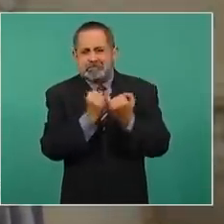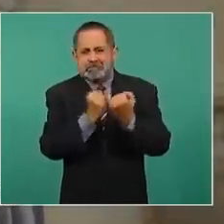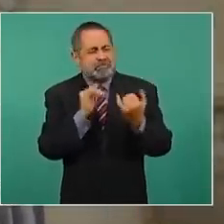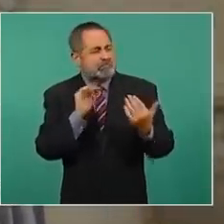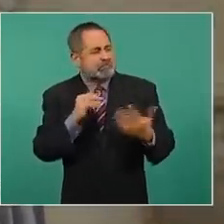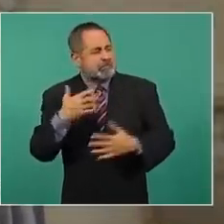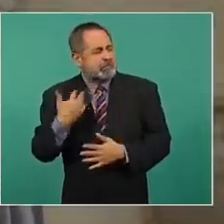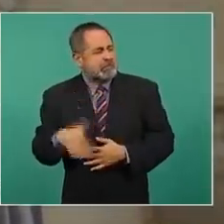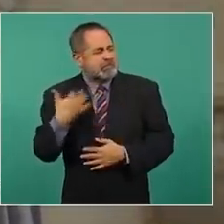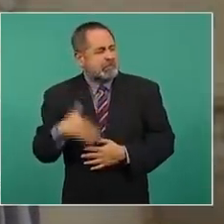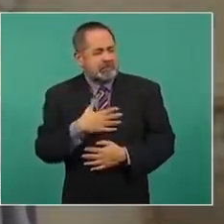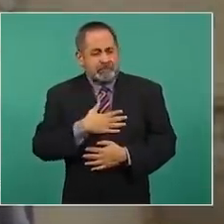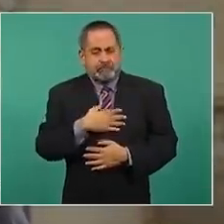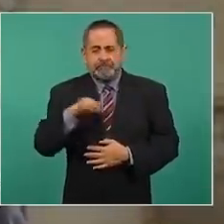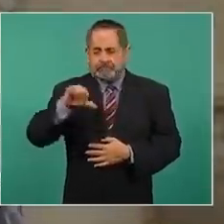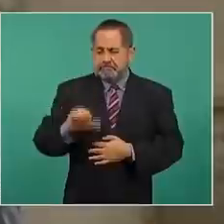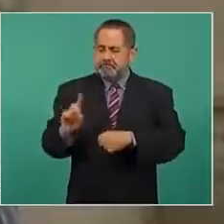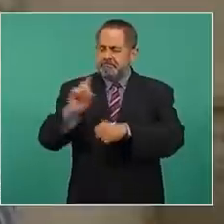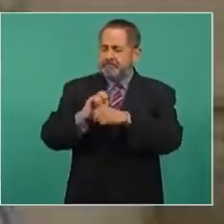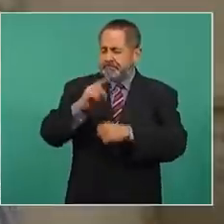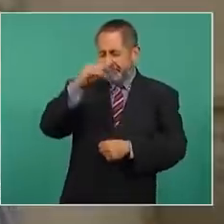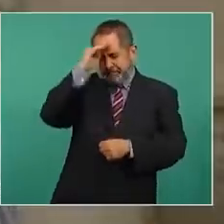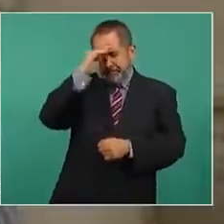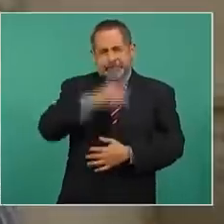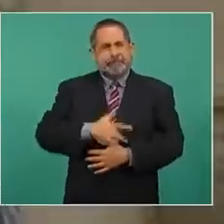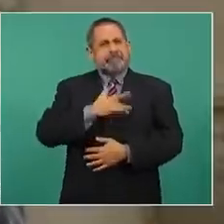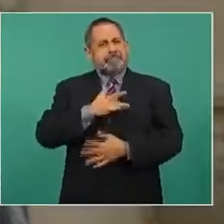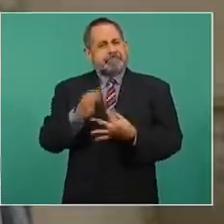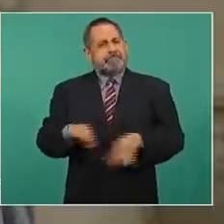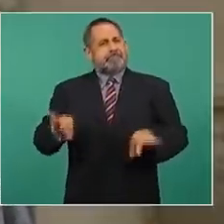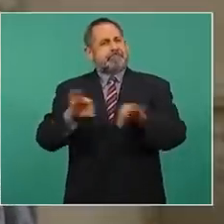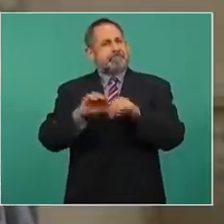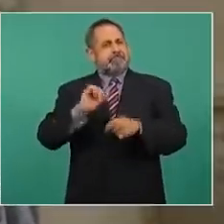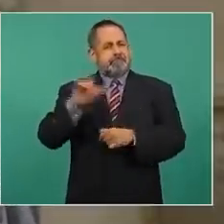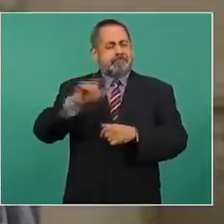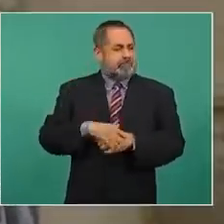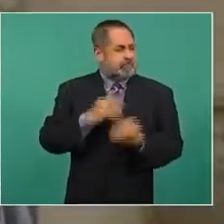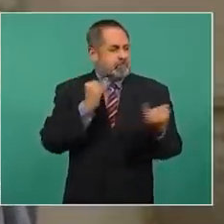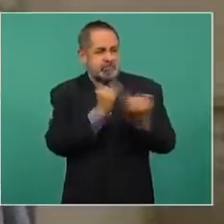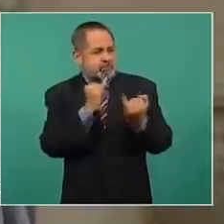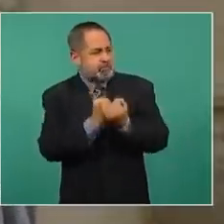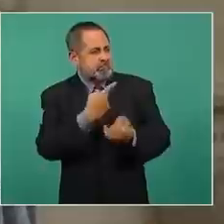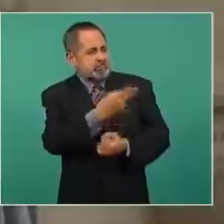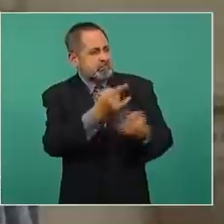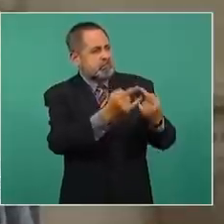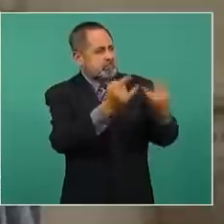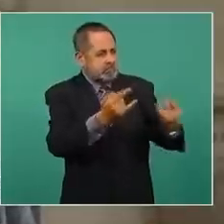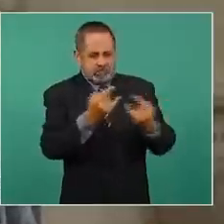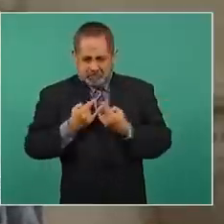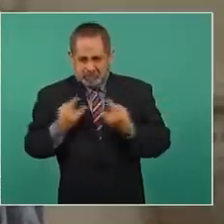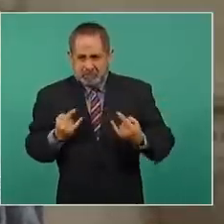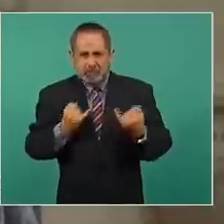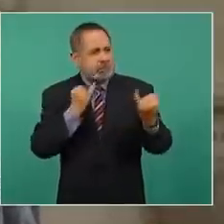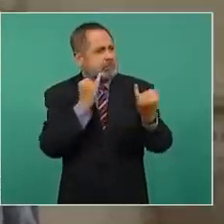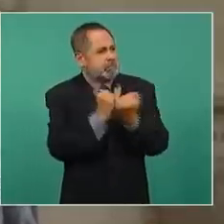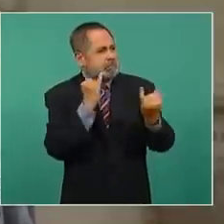reflexionamos sobre este día tan especial los claros paralelos en las historias de nuestros